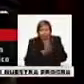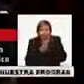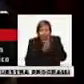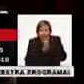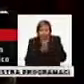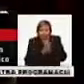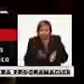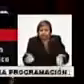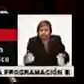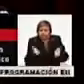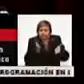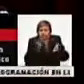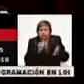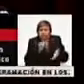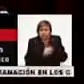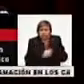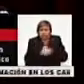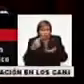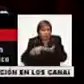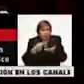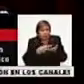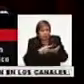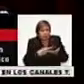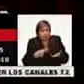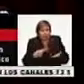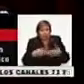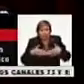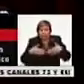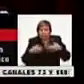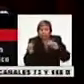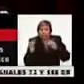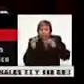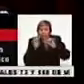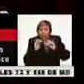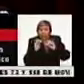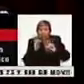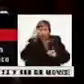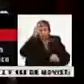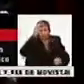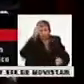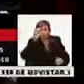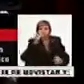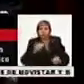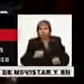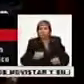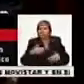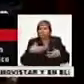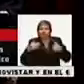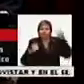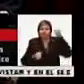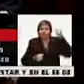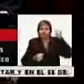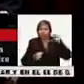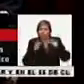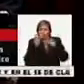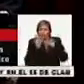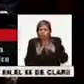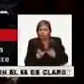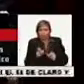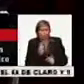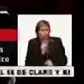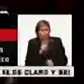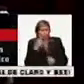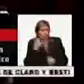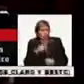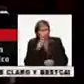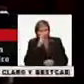alentar que en los debates se impusiera el concepto de los derechos humanos como una premisa